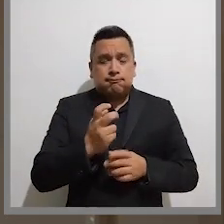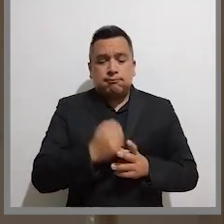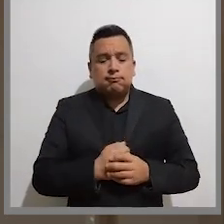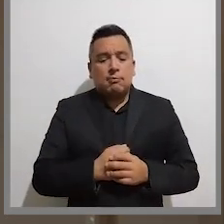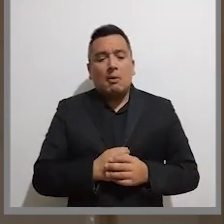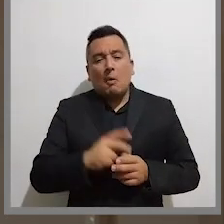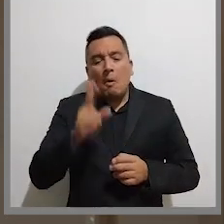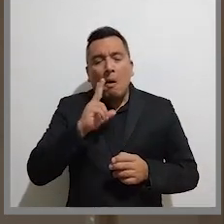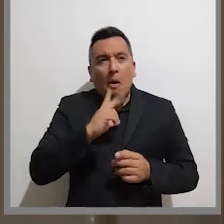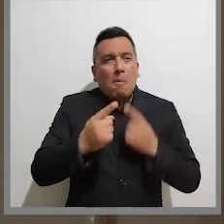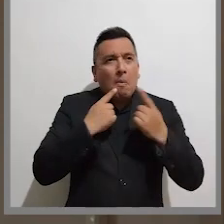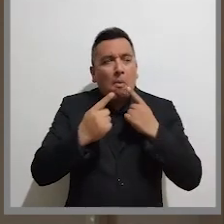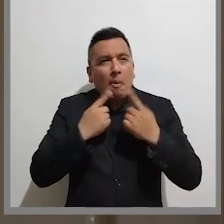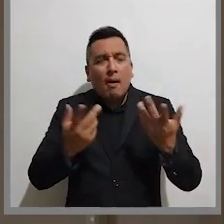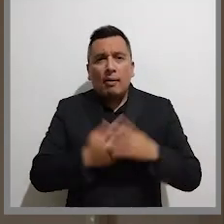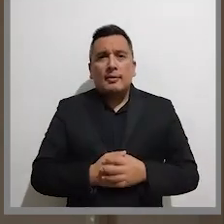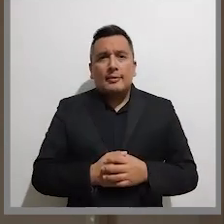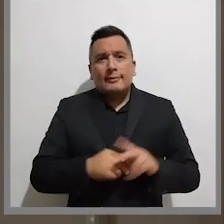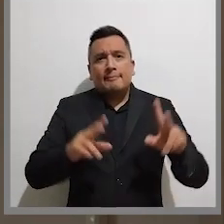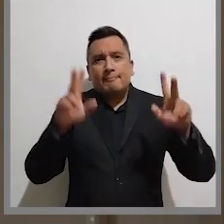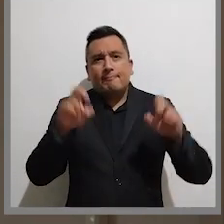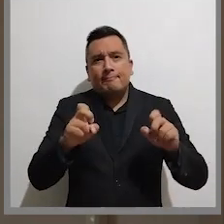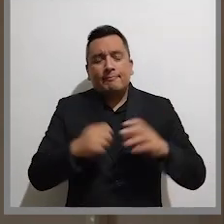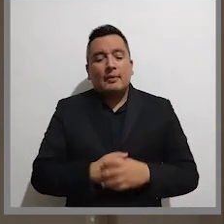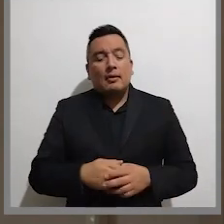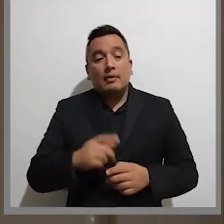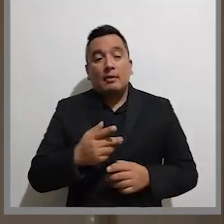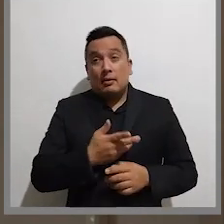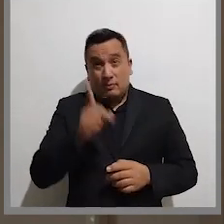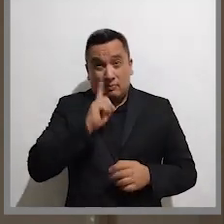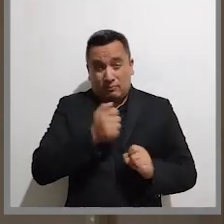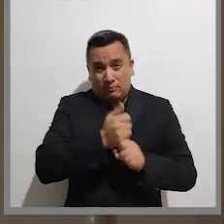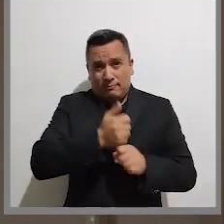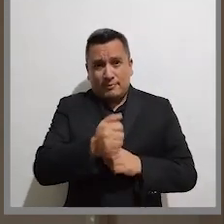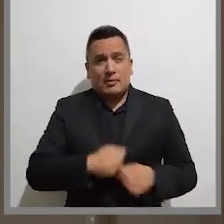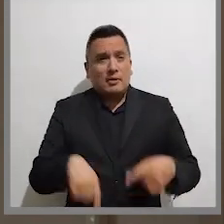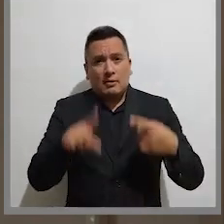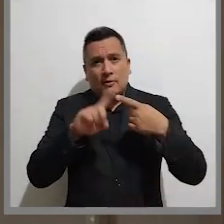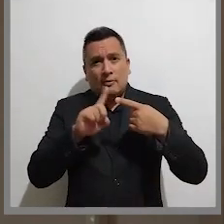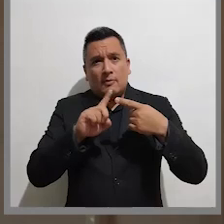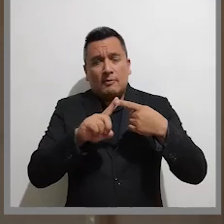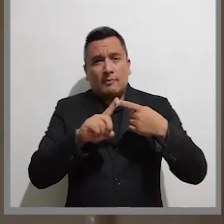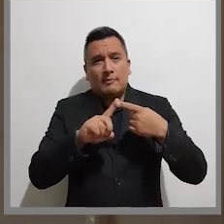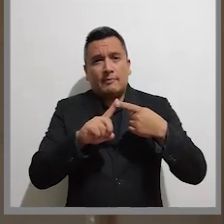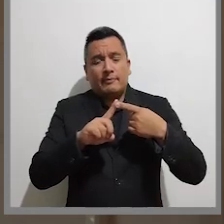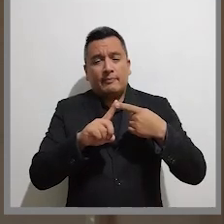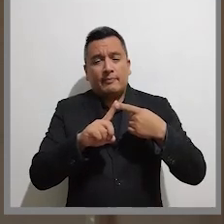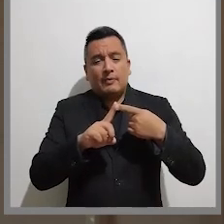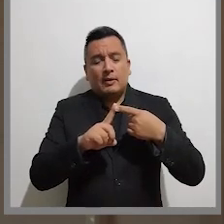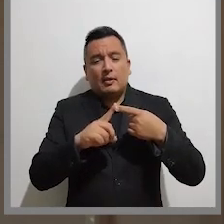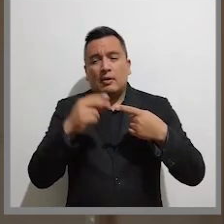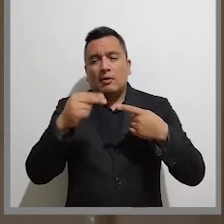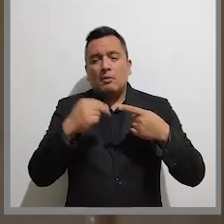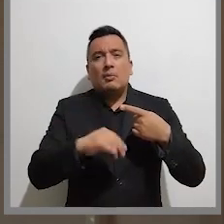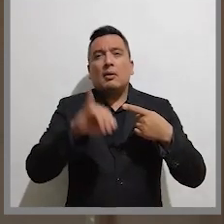esta parte de la discusión pública estos temas de las violencias que viven las mujeres. Una de ellas es una